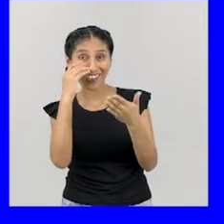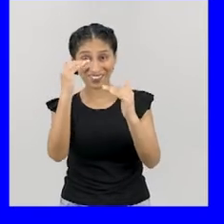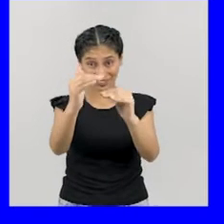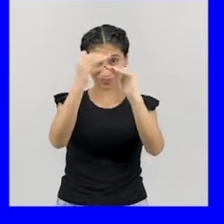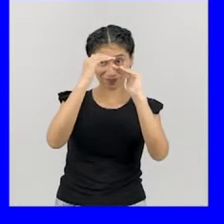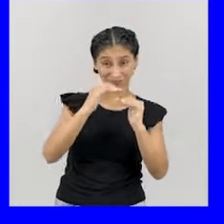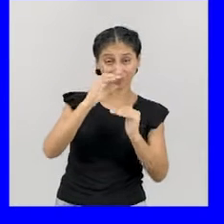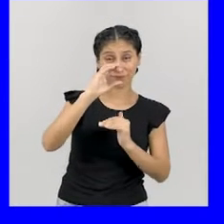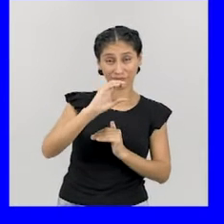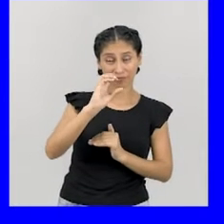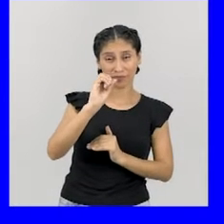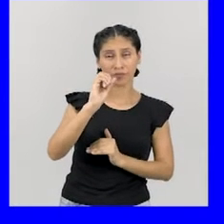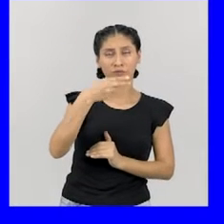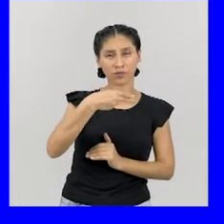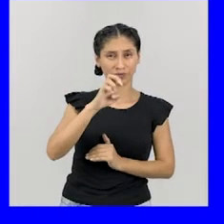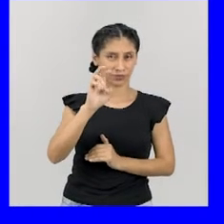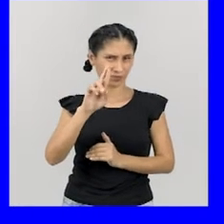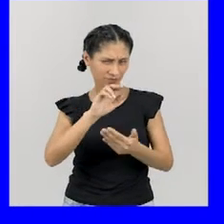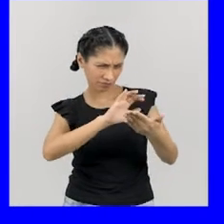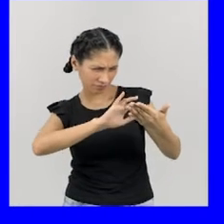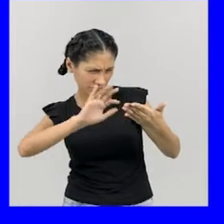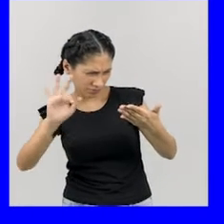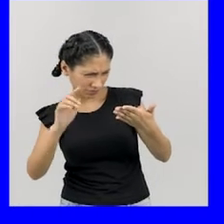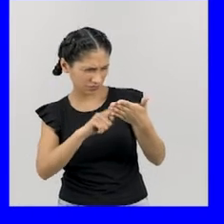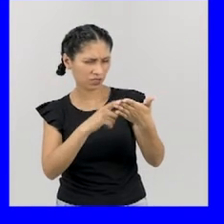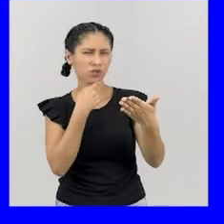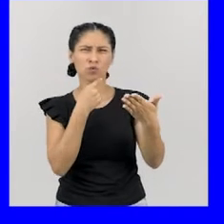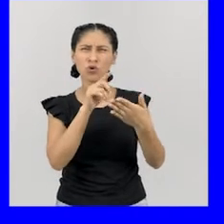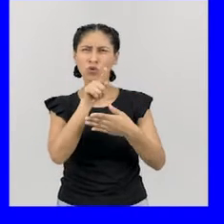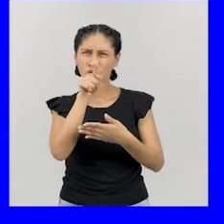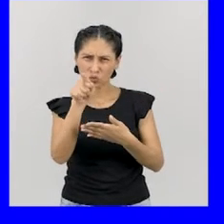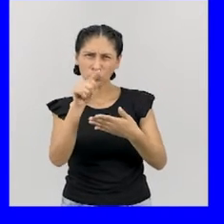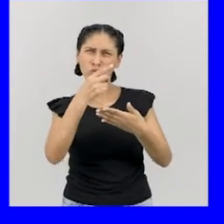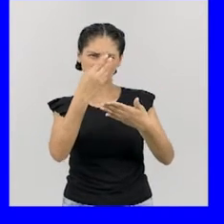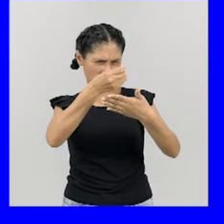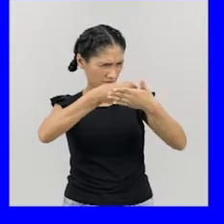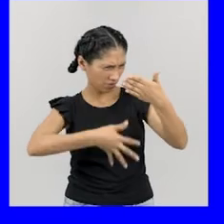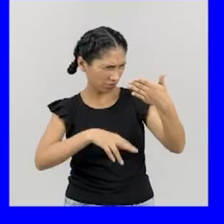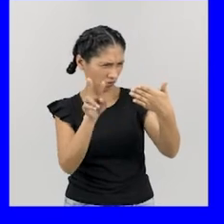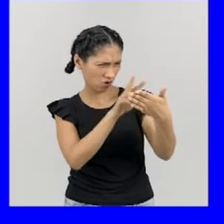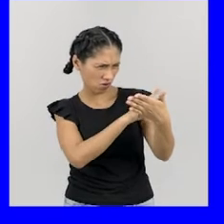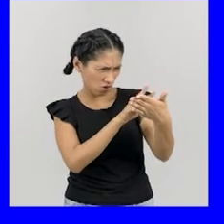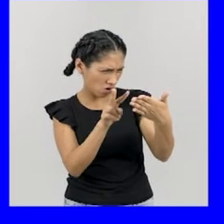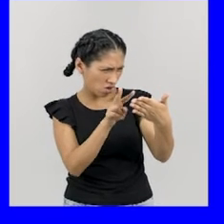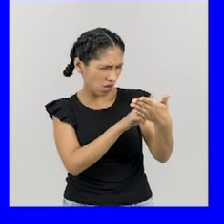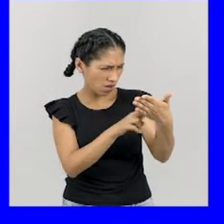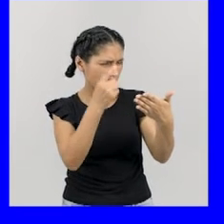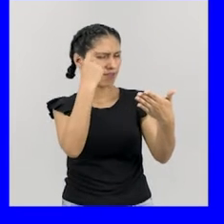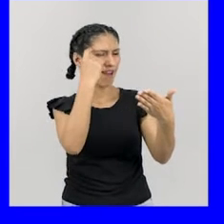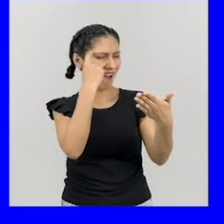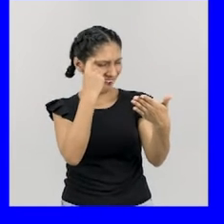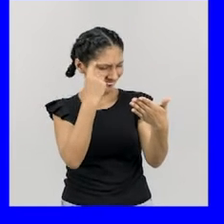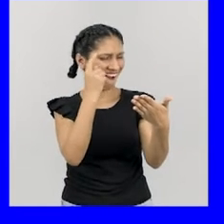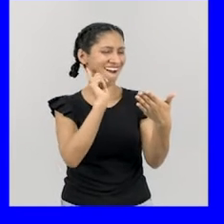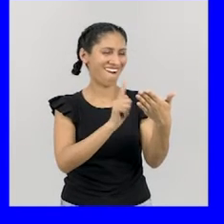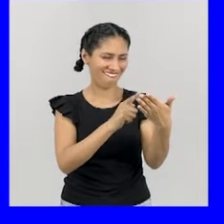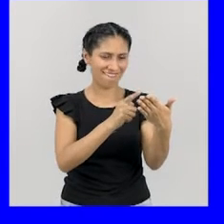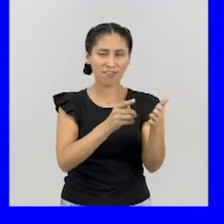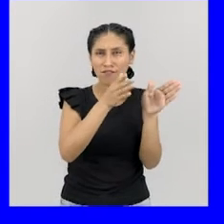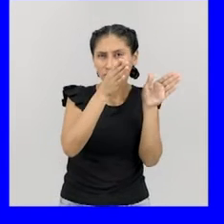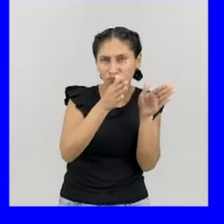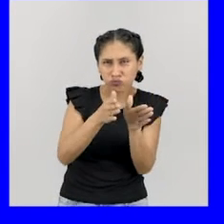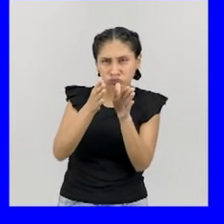2. Coherencia es la propiedad que da cuenta del significado global del texto. Para que el texto sea coherente,